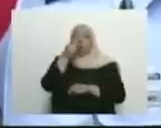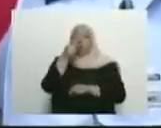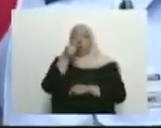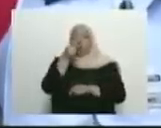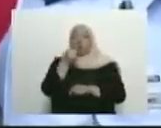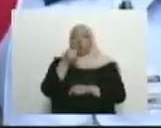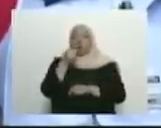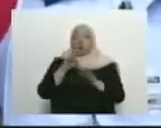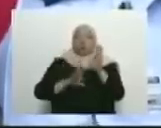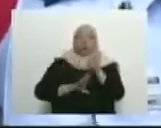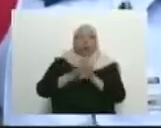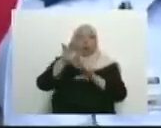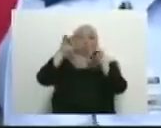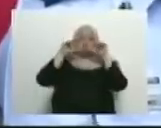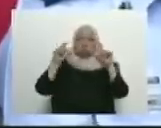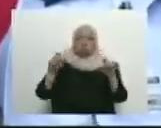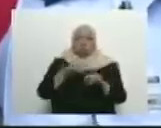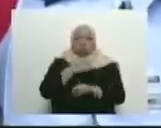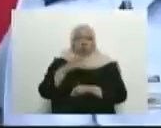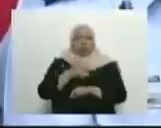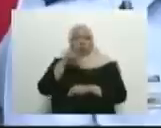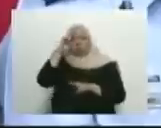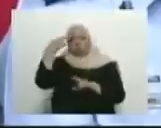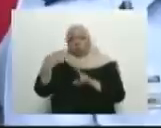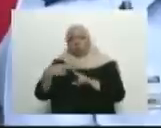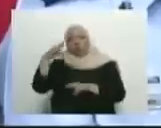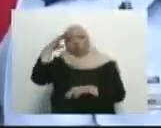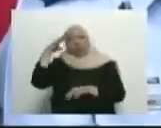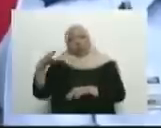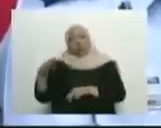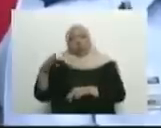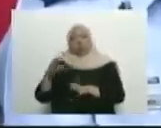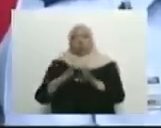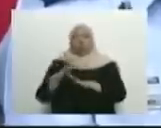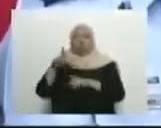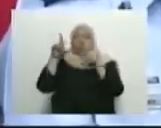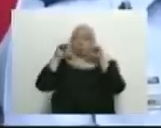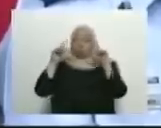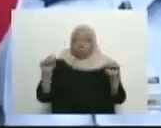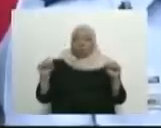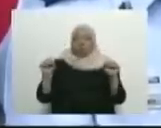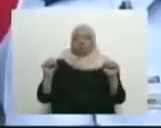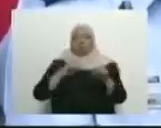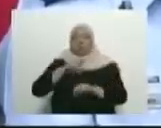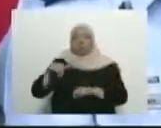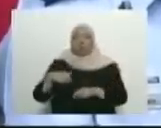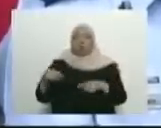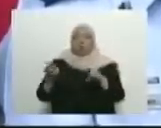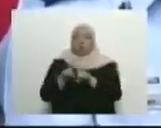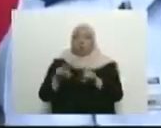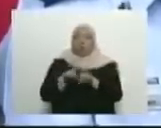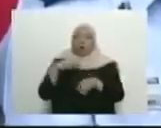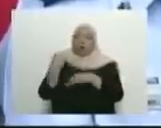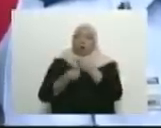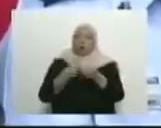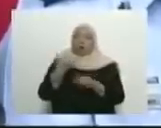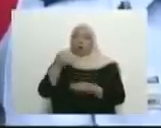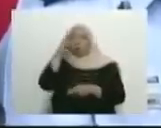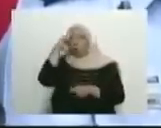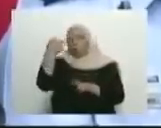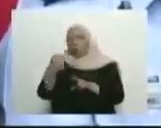un altísimo sentido del honor militar y un altísimo profesionalismo. Nosotros, mi comandante en jefe, le vamos a hacer